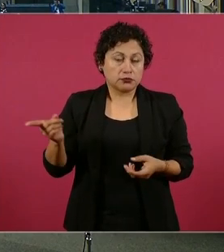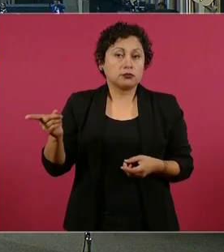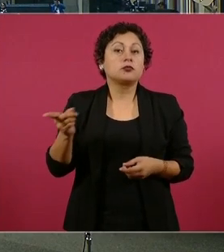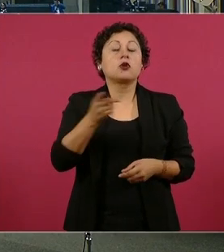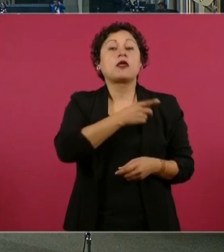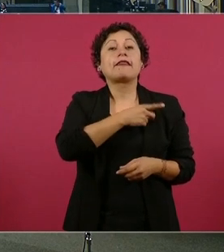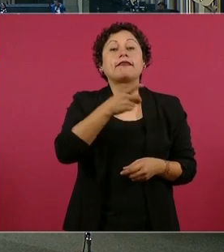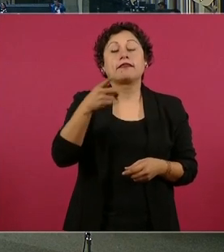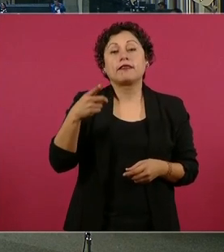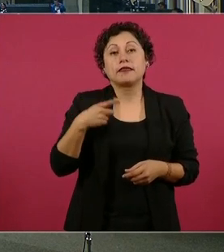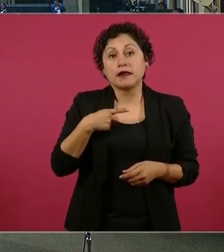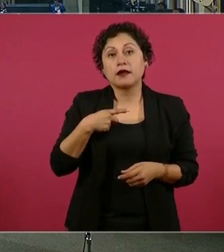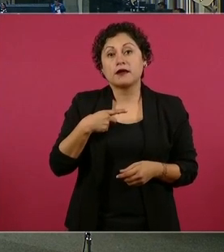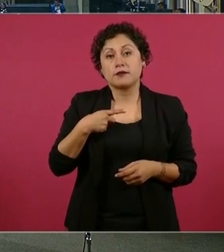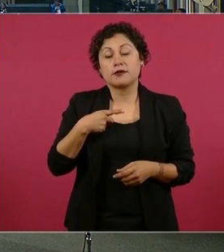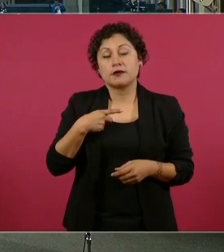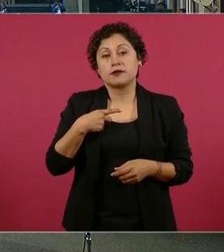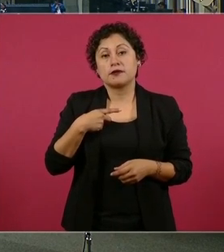a